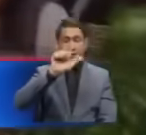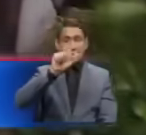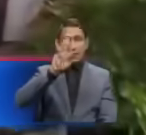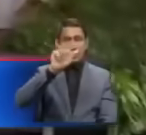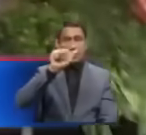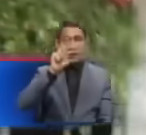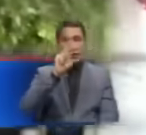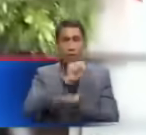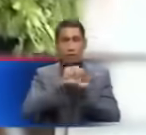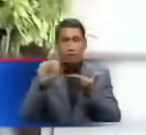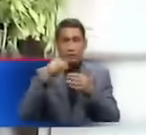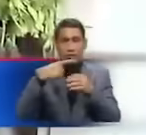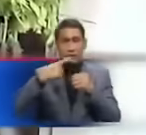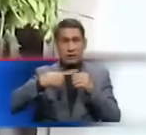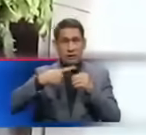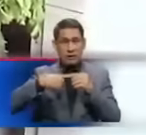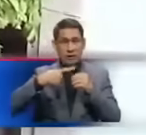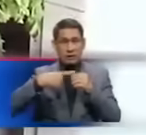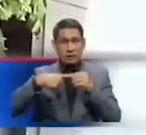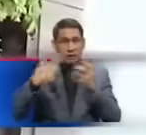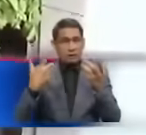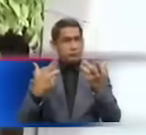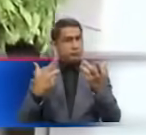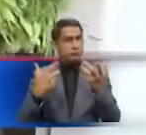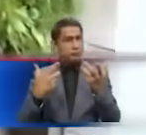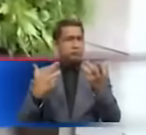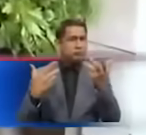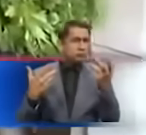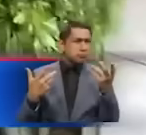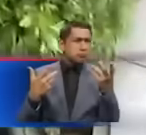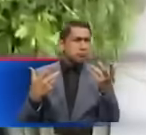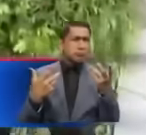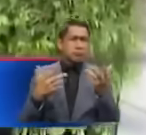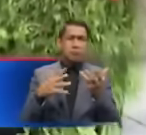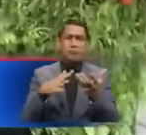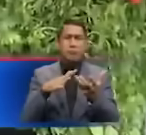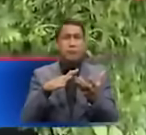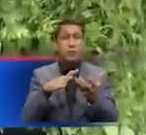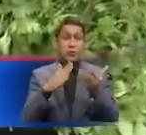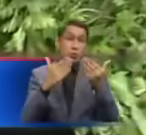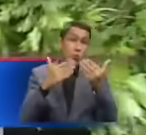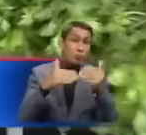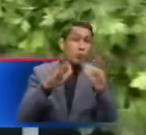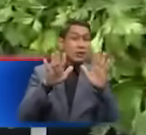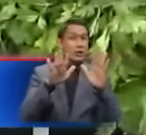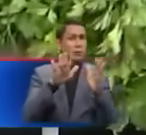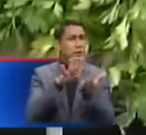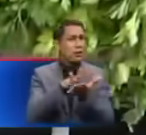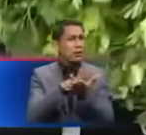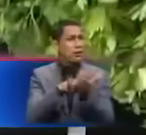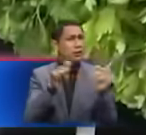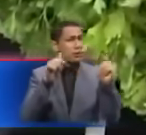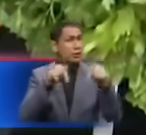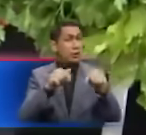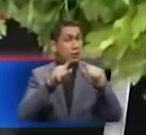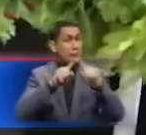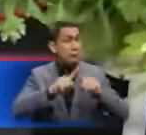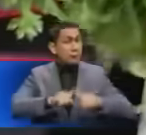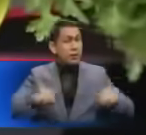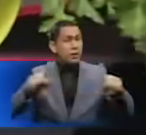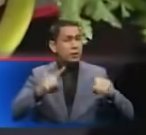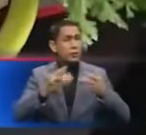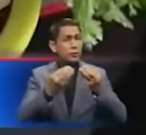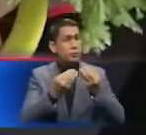pueden apreciar, la actividad es aparentemente normal, pero hay quejas ciudadanas de consumidoras que reflejan y